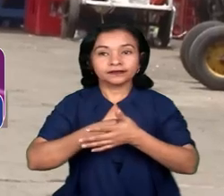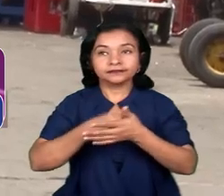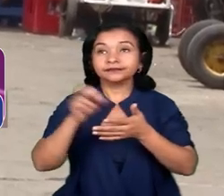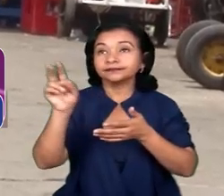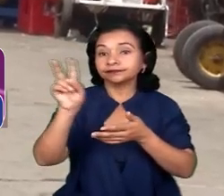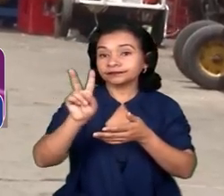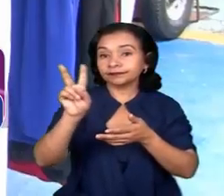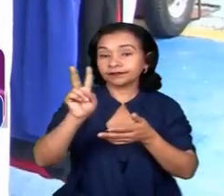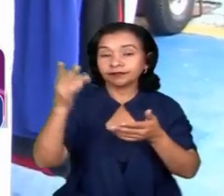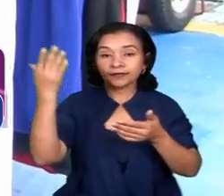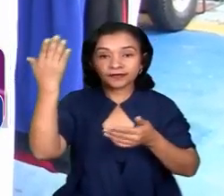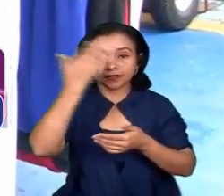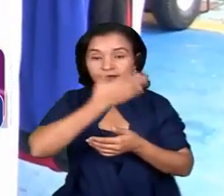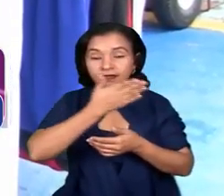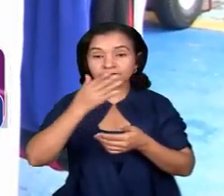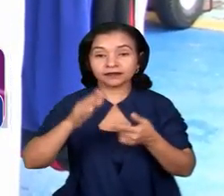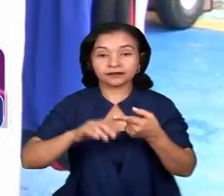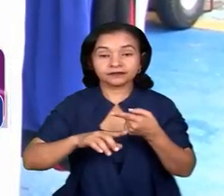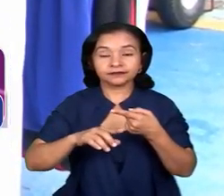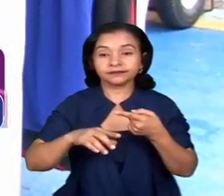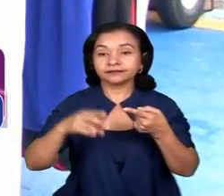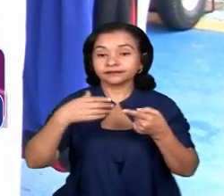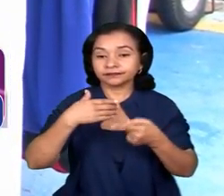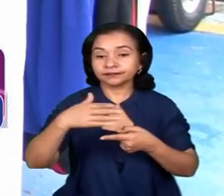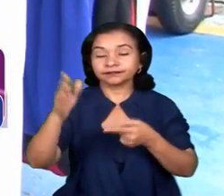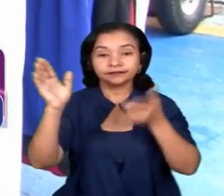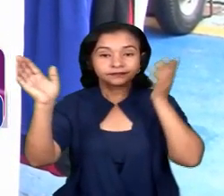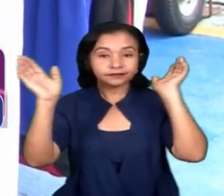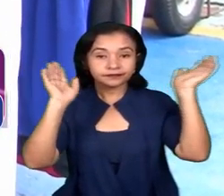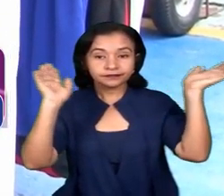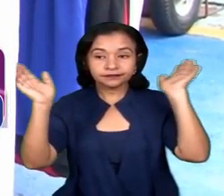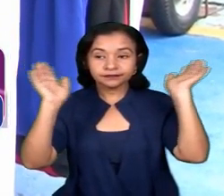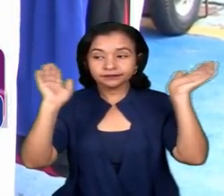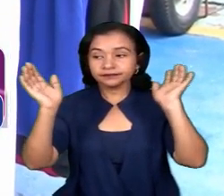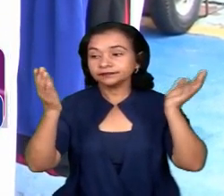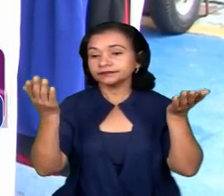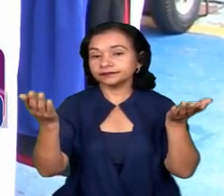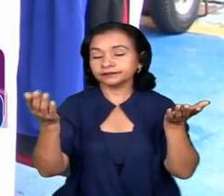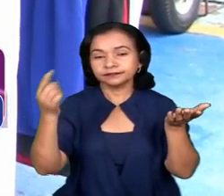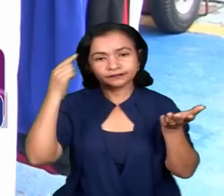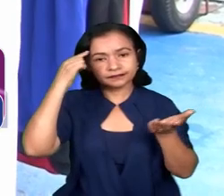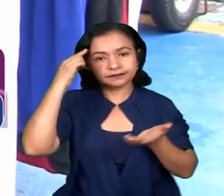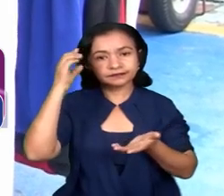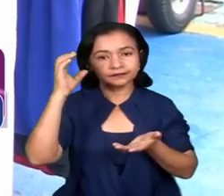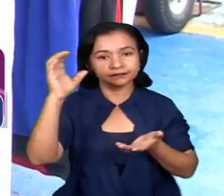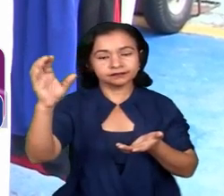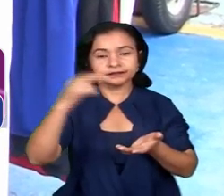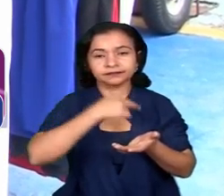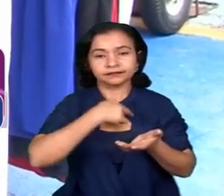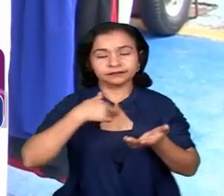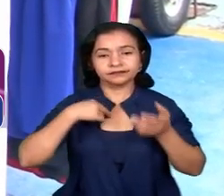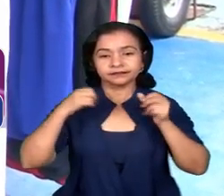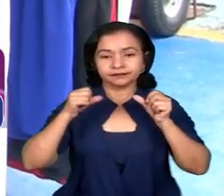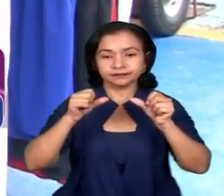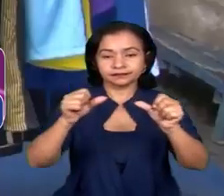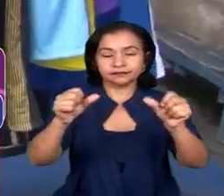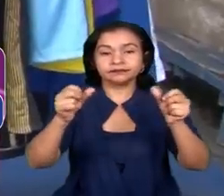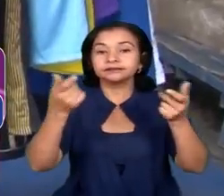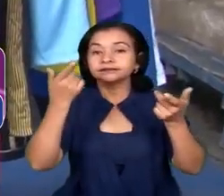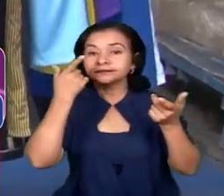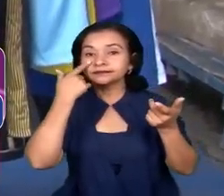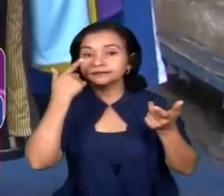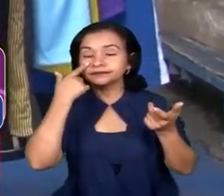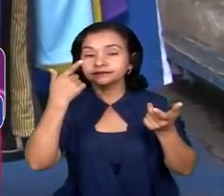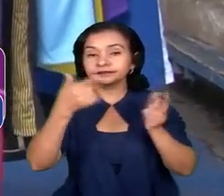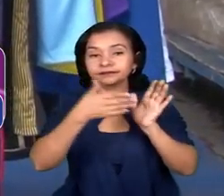Viernes Negro, este Black Friday que tenemos en los mercados. Creo que nosotros vamos a seguir apostando a